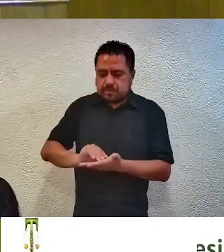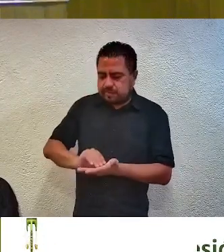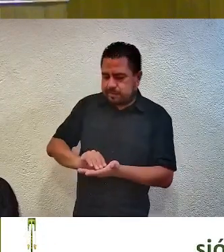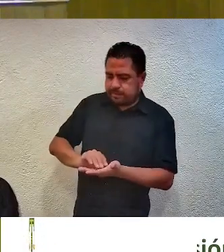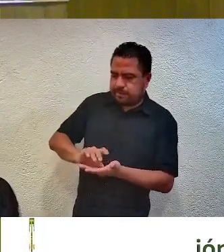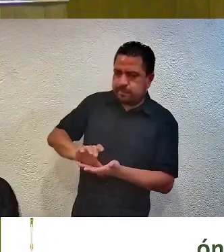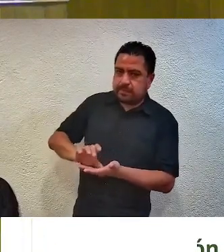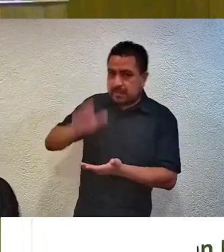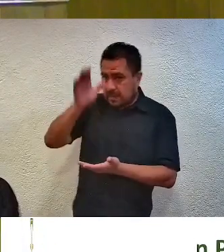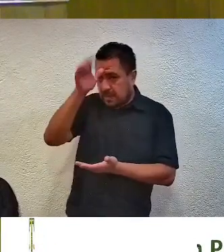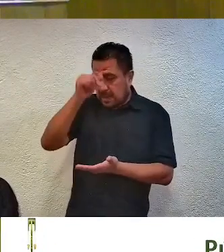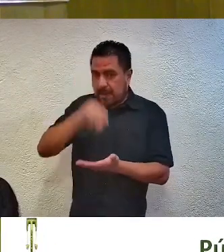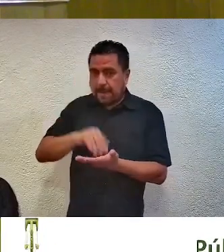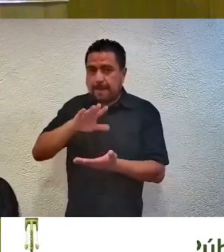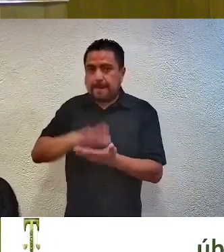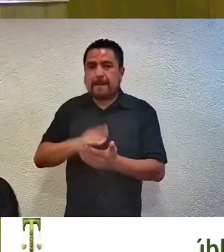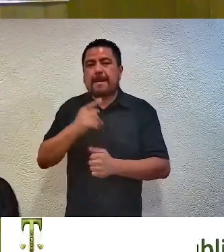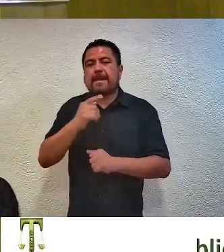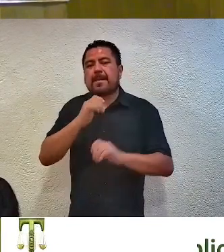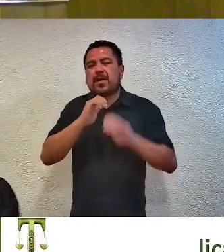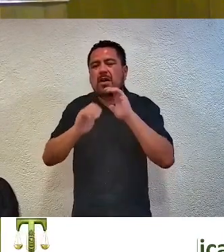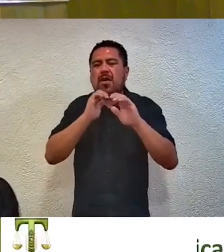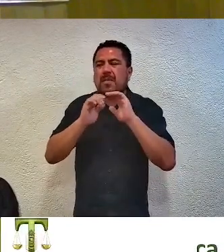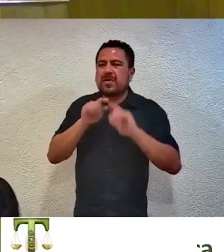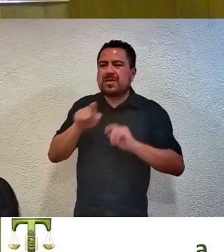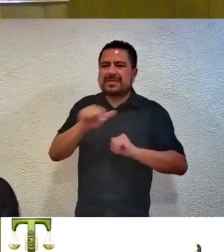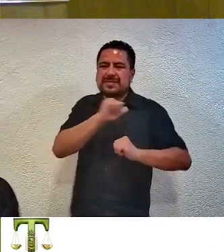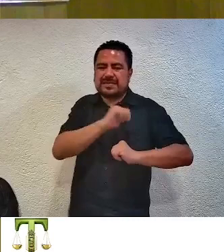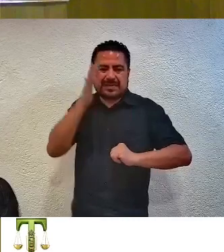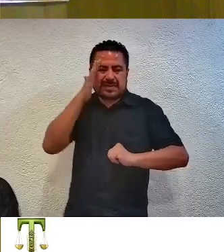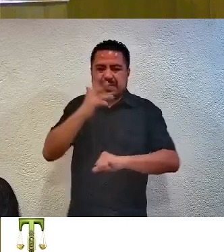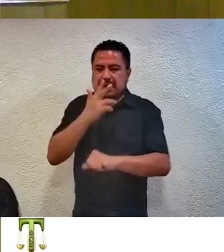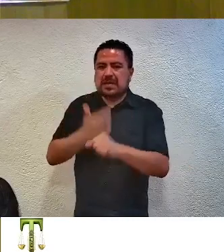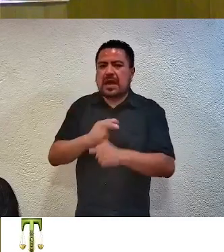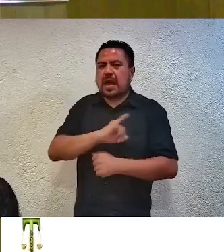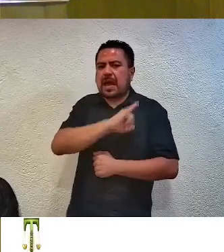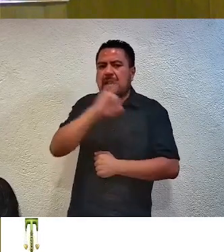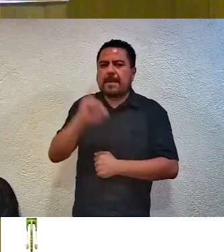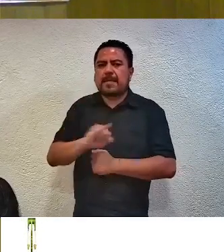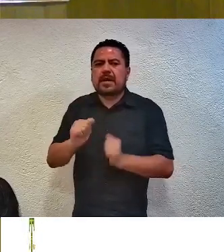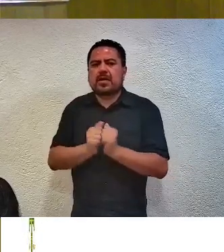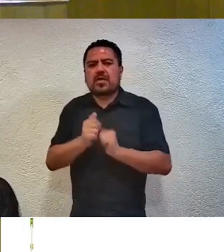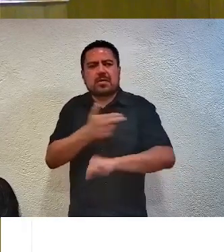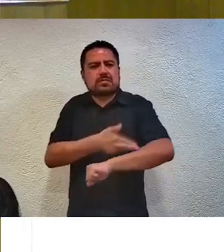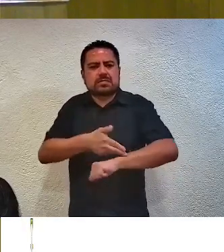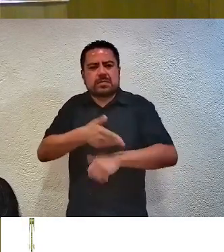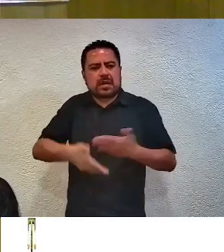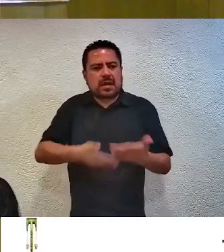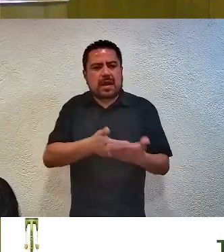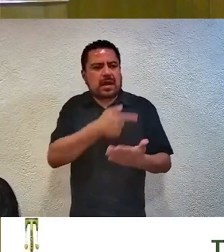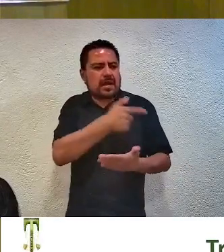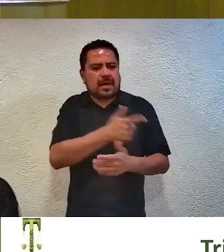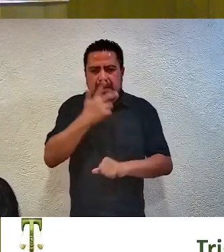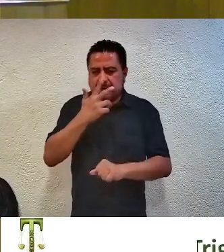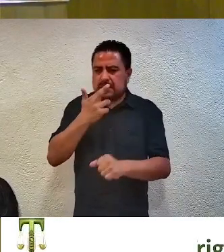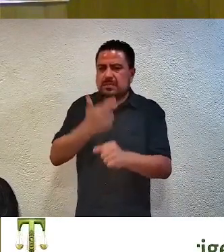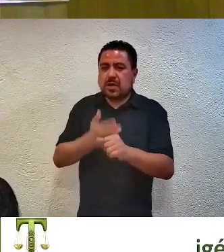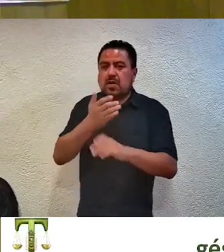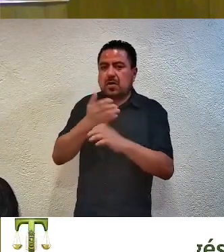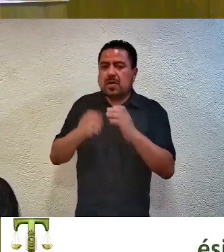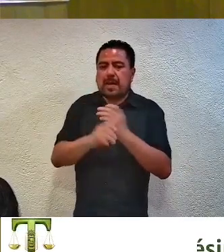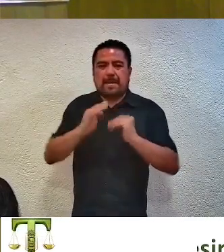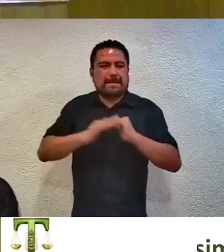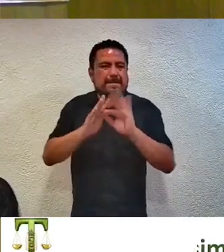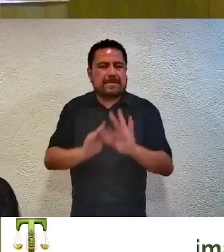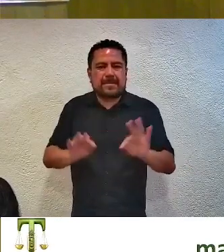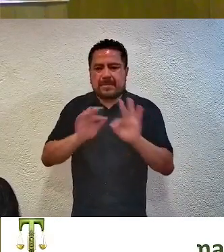acuerdos emitidos se observa que el medio de comunicación denunciado no remitió en un primer momento lo solicitado por la responsable, siendo un elemento indispensable